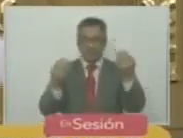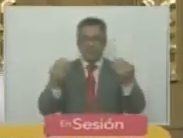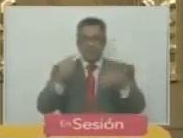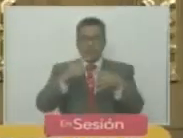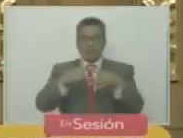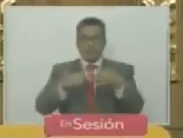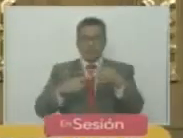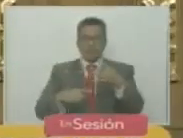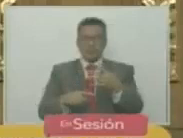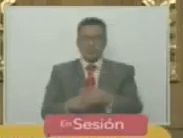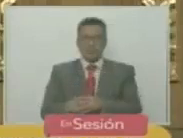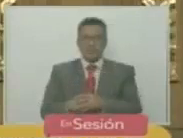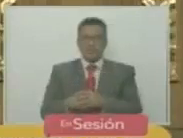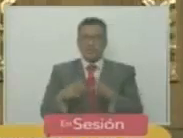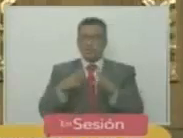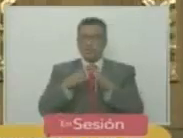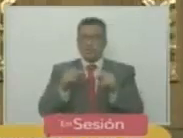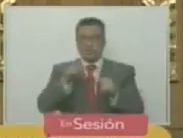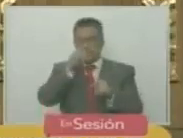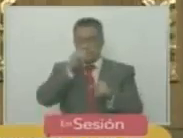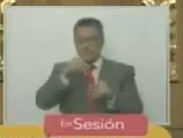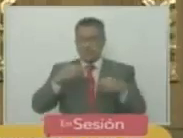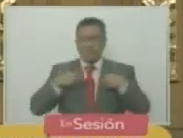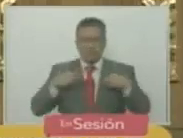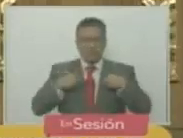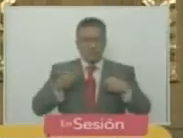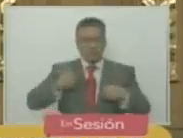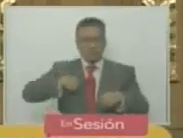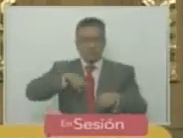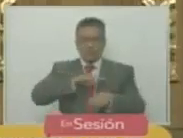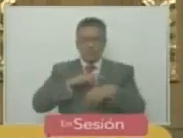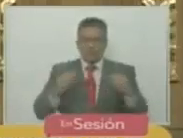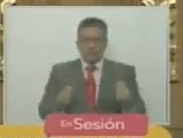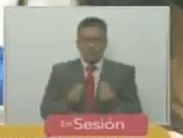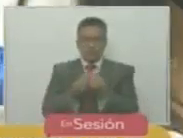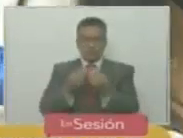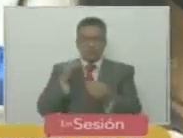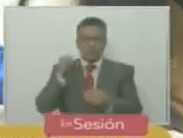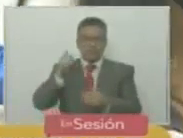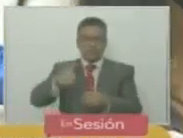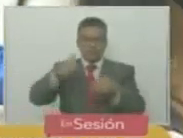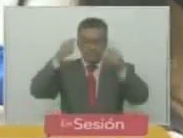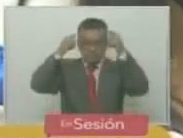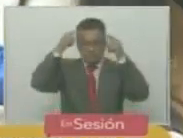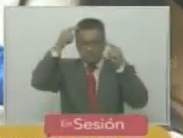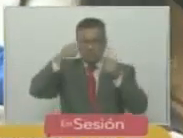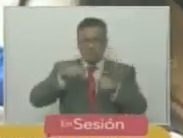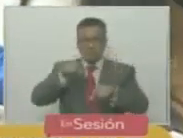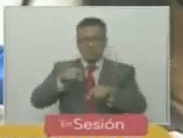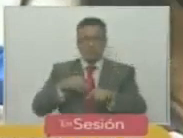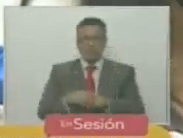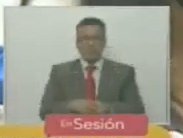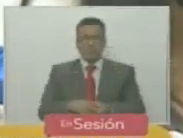cosas las que en todos estos años vivimos junto a nuestro comandante Chávez. Y de esta manera,